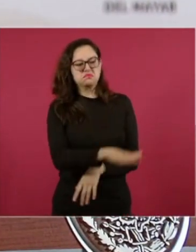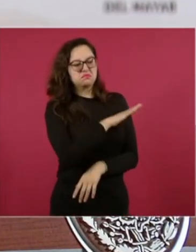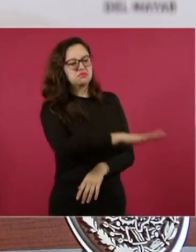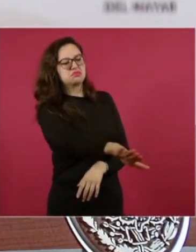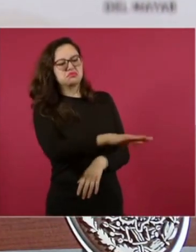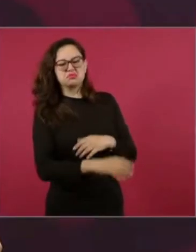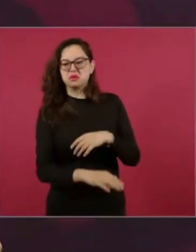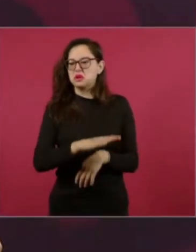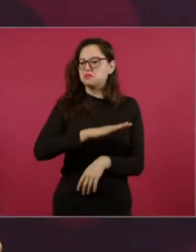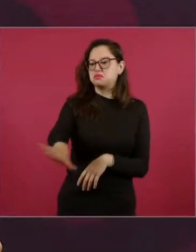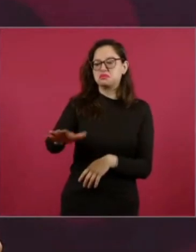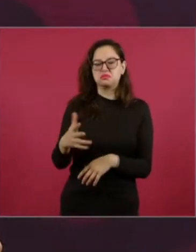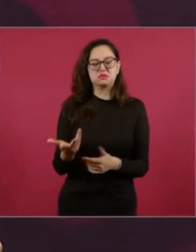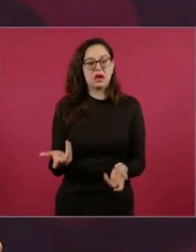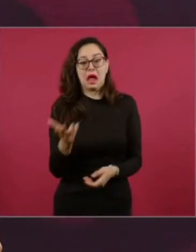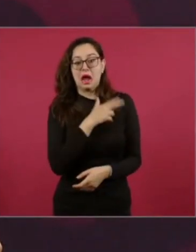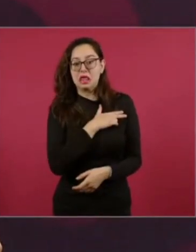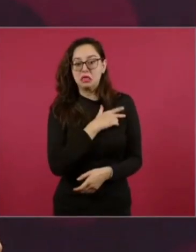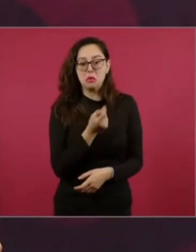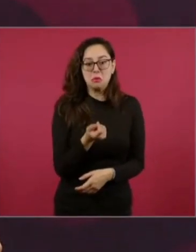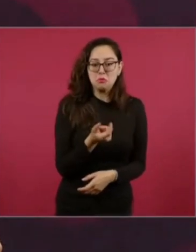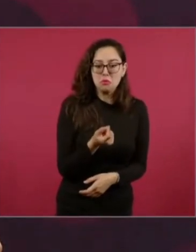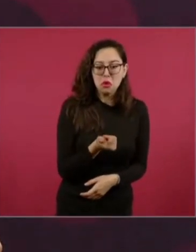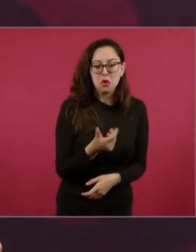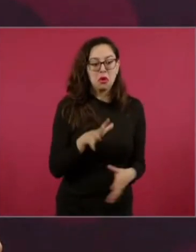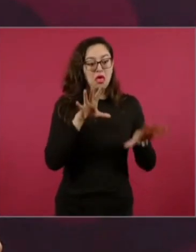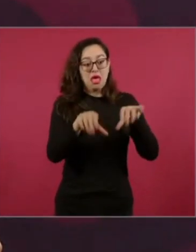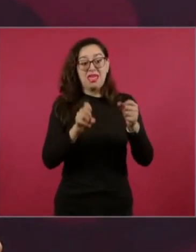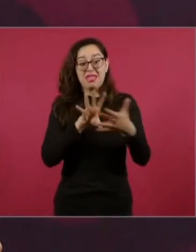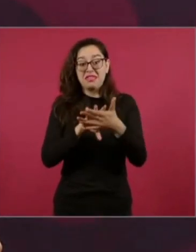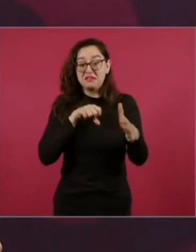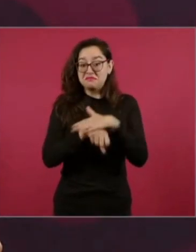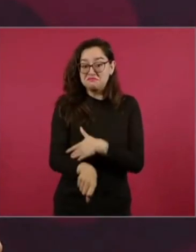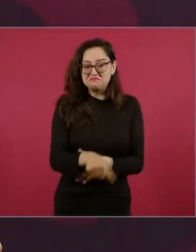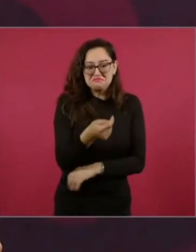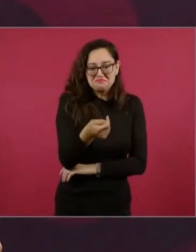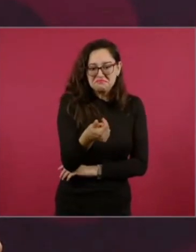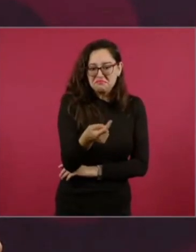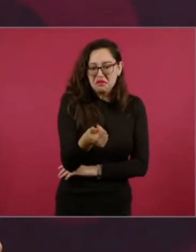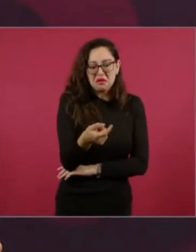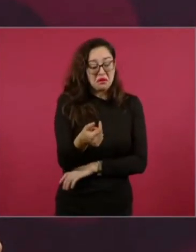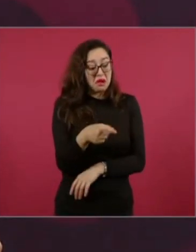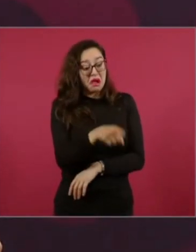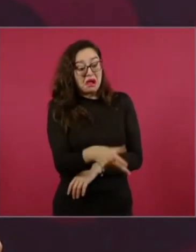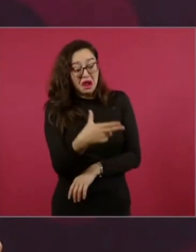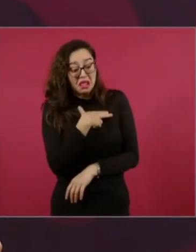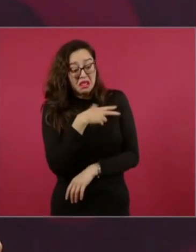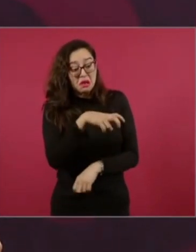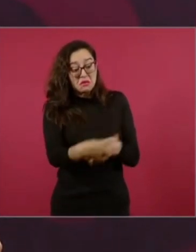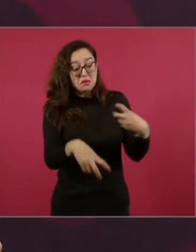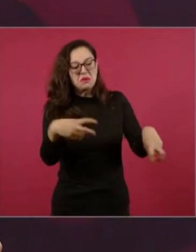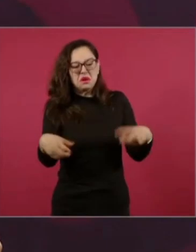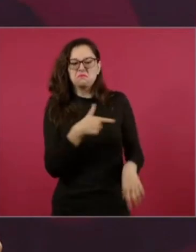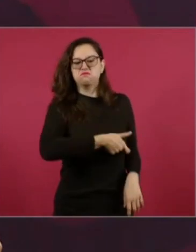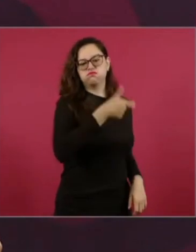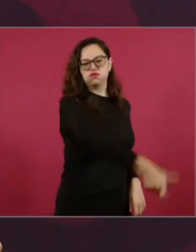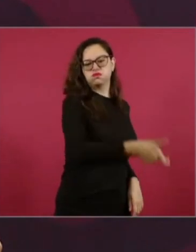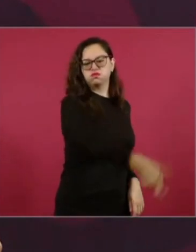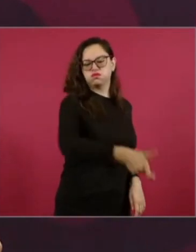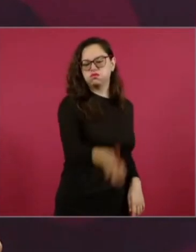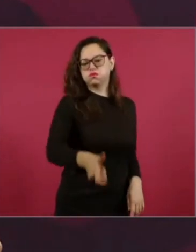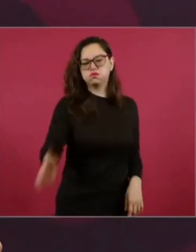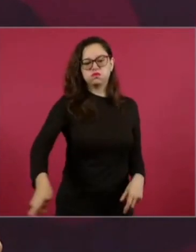Cuando se estaba aprobando la reforma, aparecían aves de mal agüero diciendo que iba a haber una